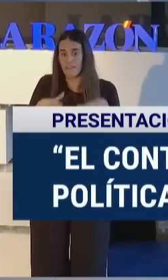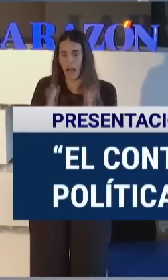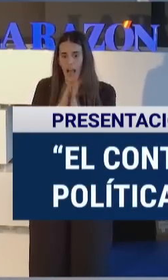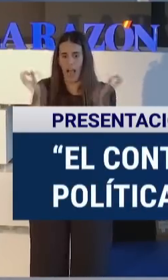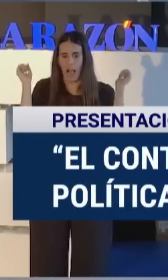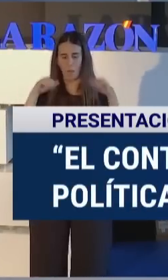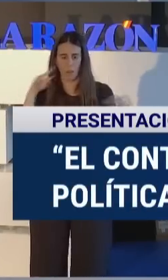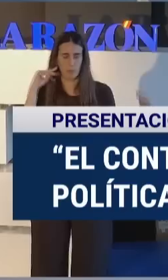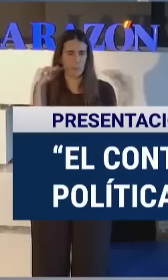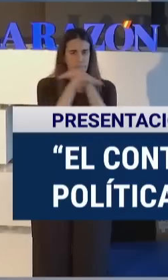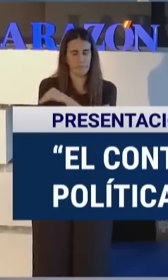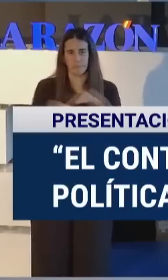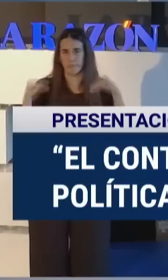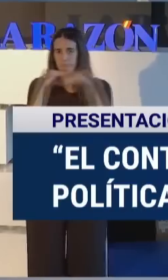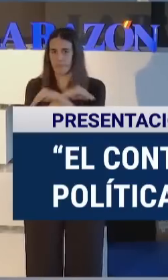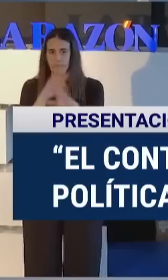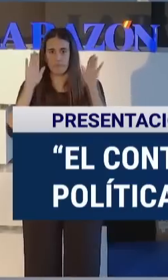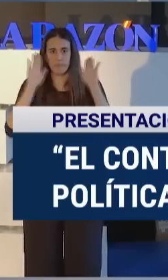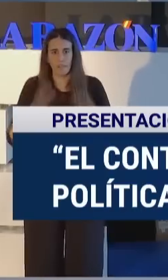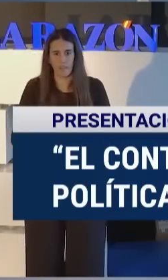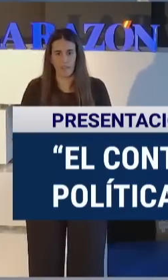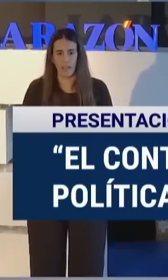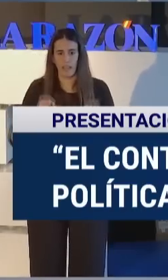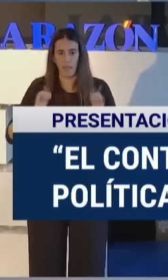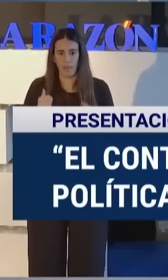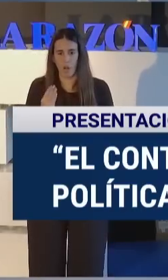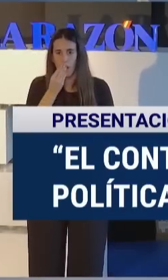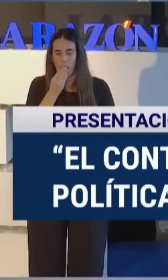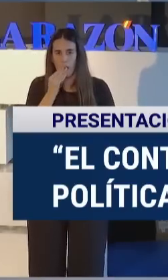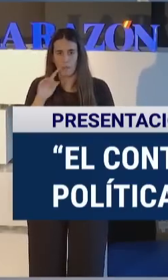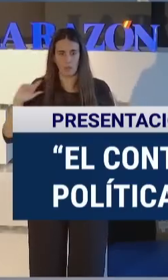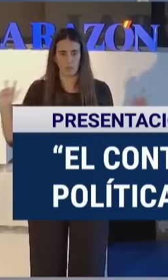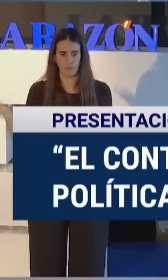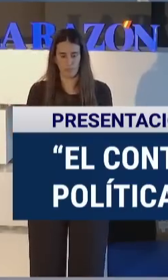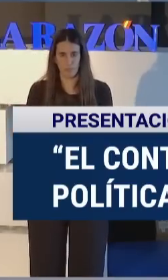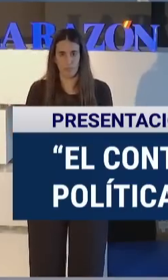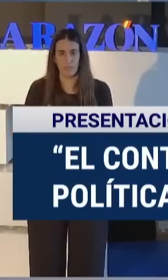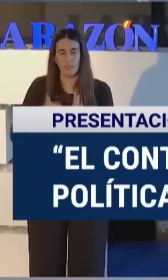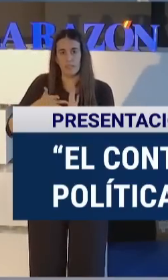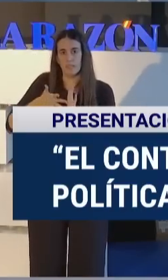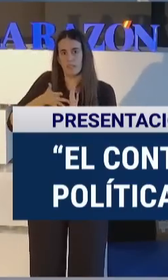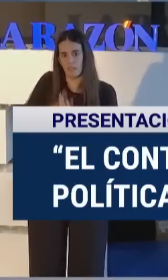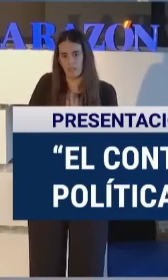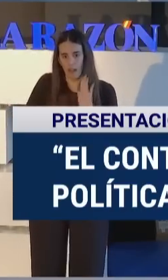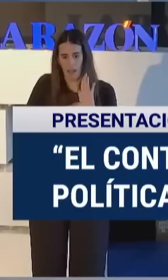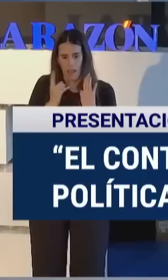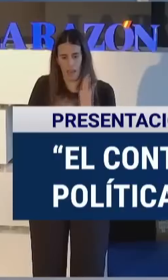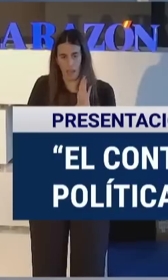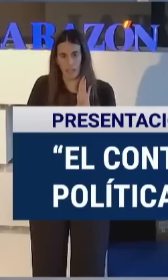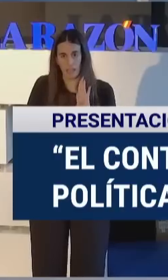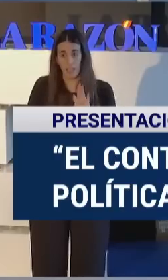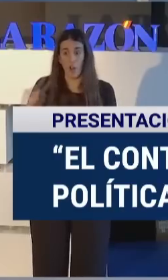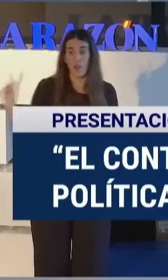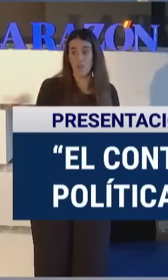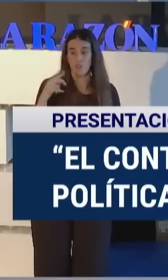precio y aparecía el desabastecimiento, por lo cual también hay ley de abastecimiento, ley que